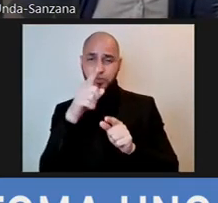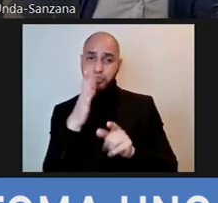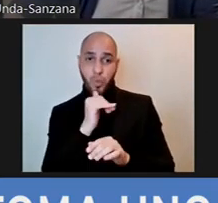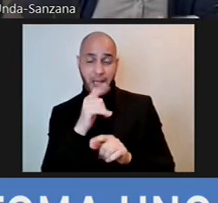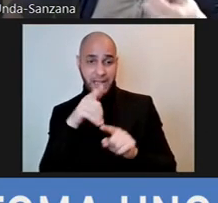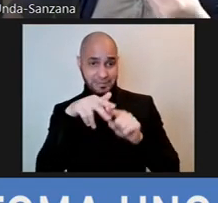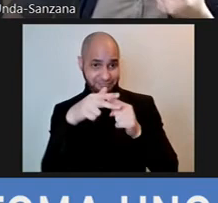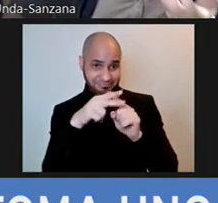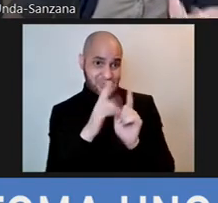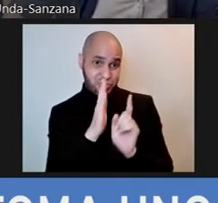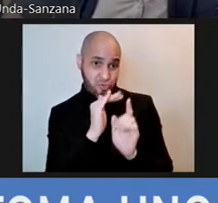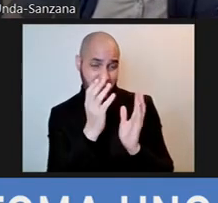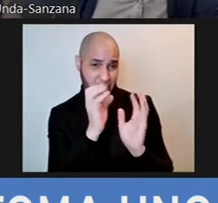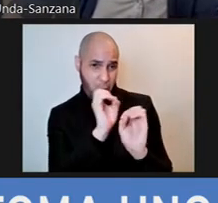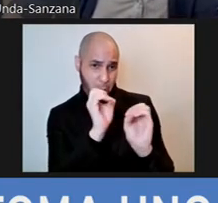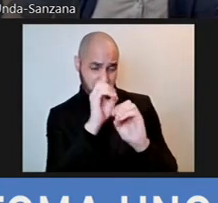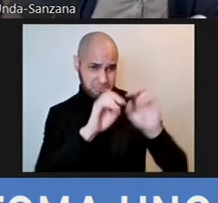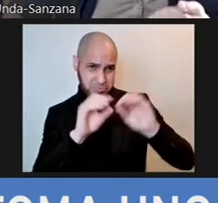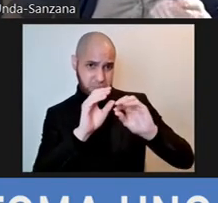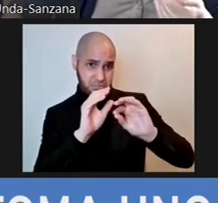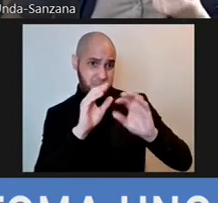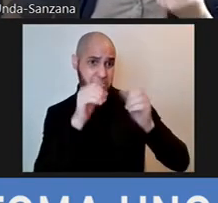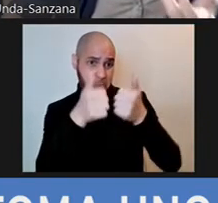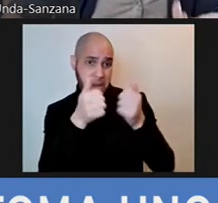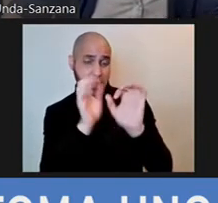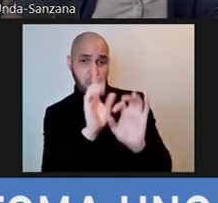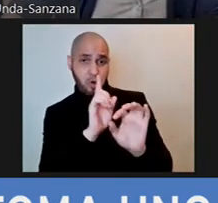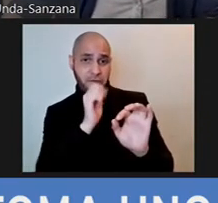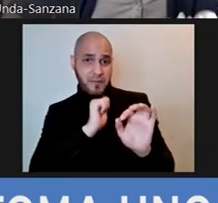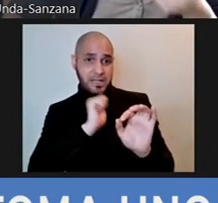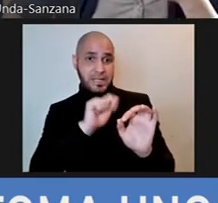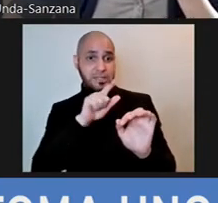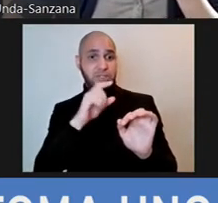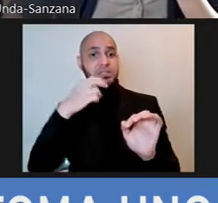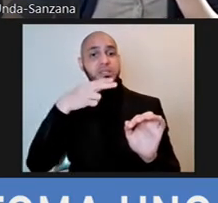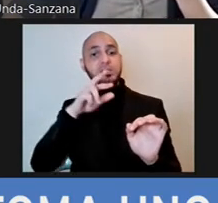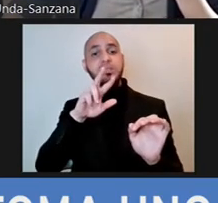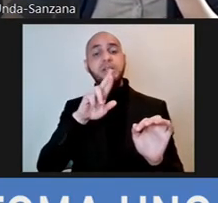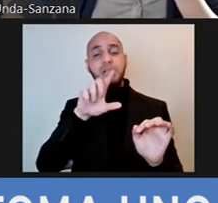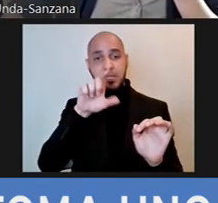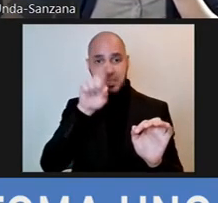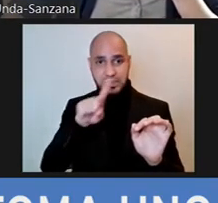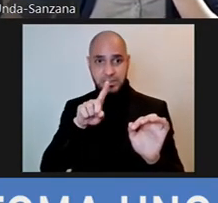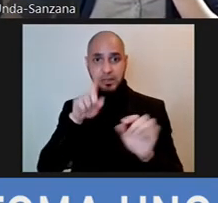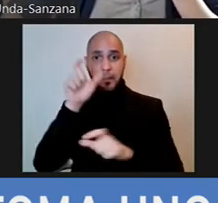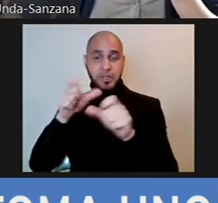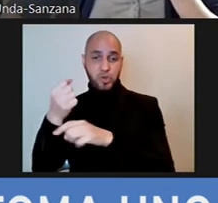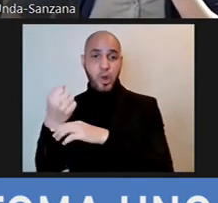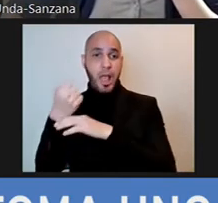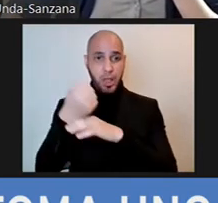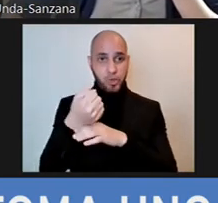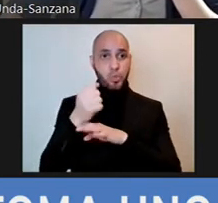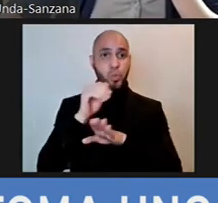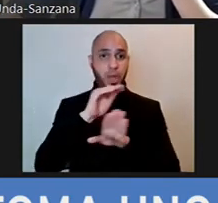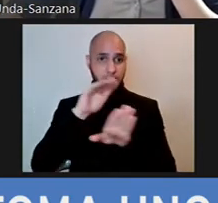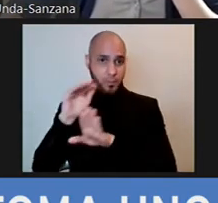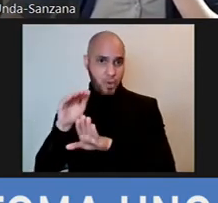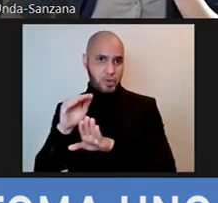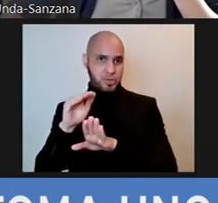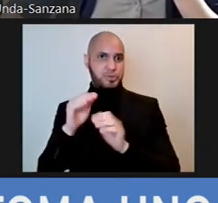no existía o no les parecía adecuado, entonces Charles Greeley Abbott con sus colaboradores,